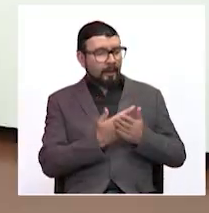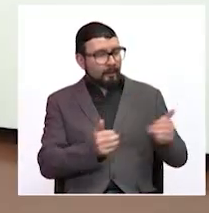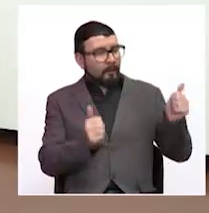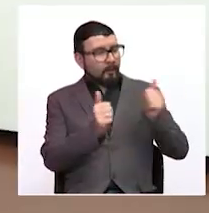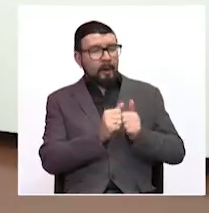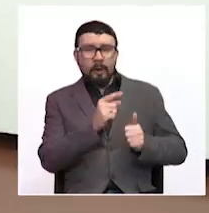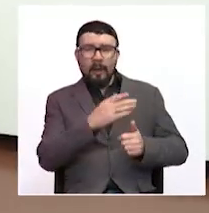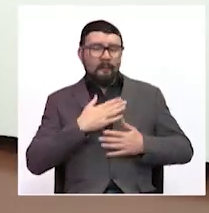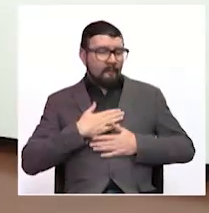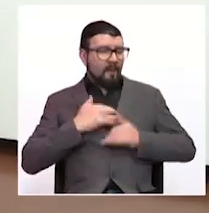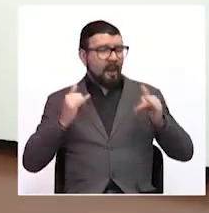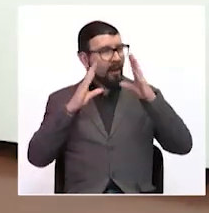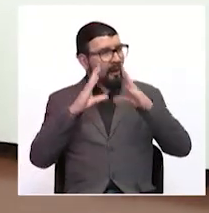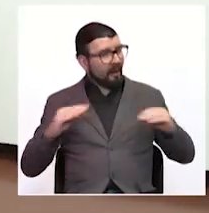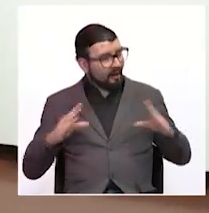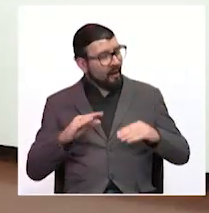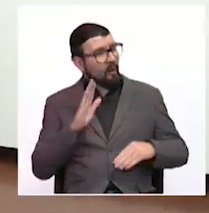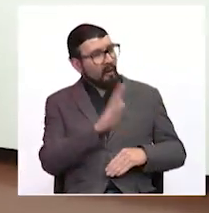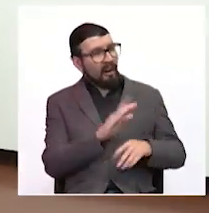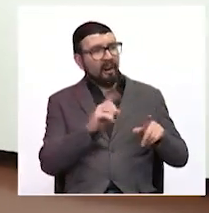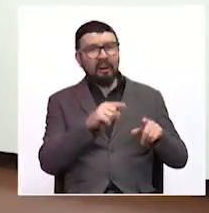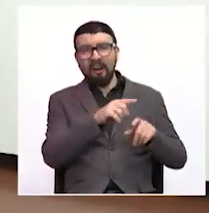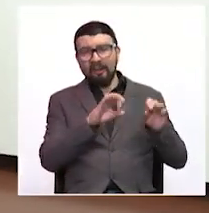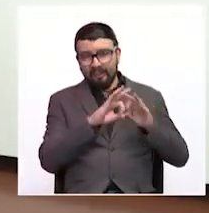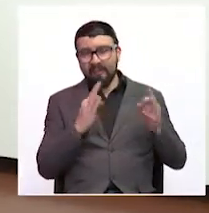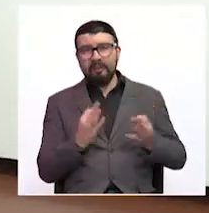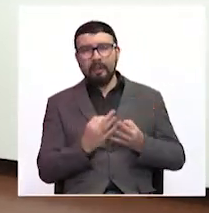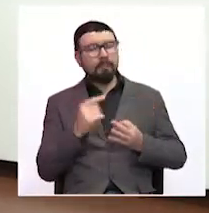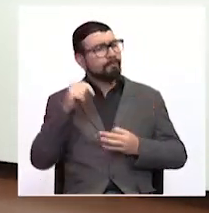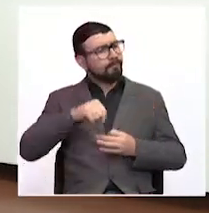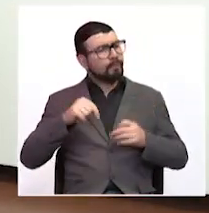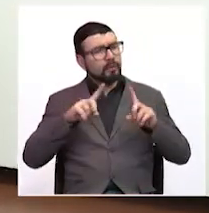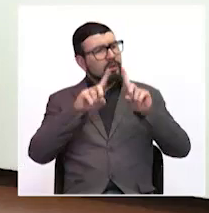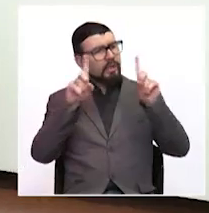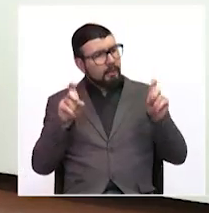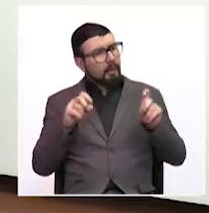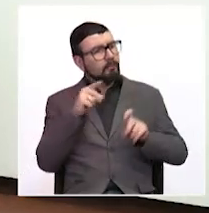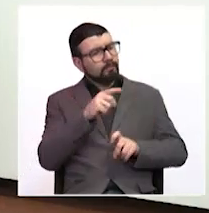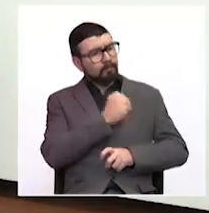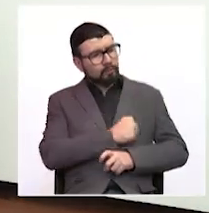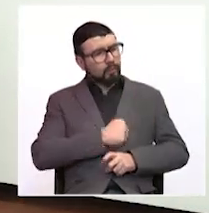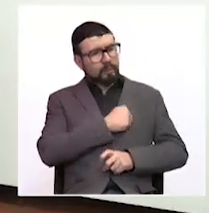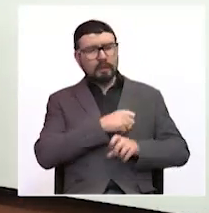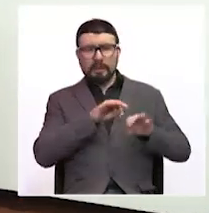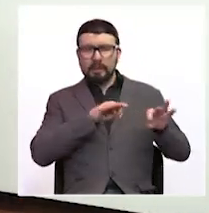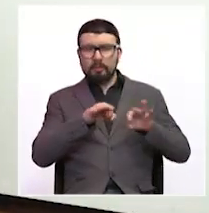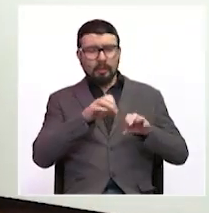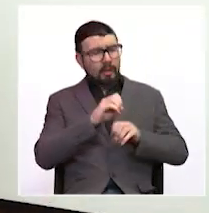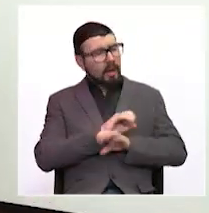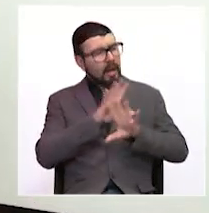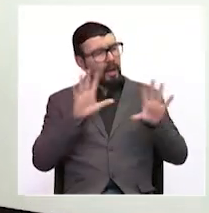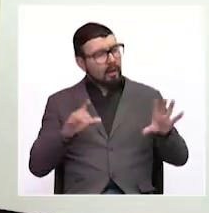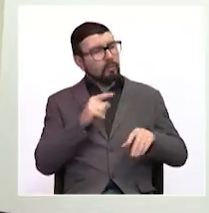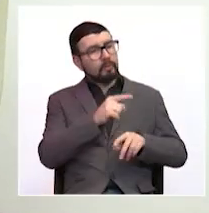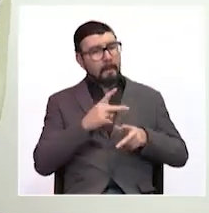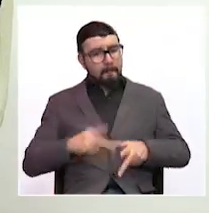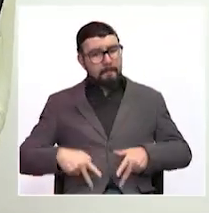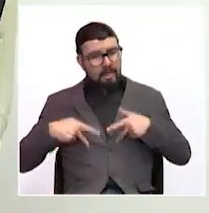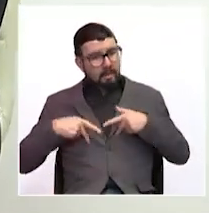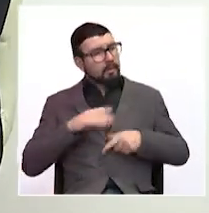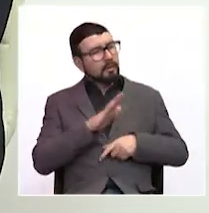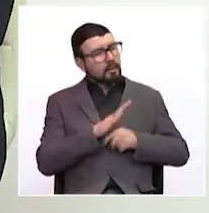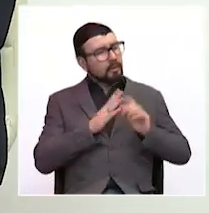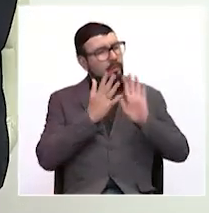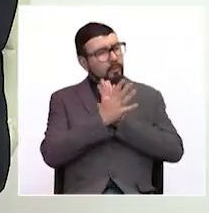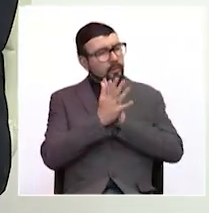a usted ya toda su familia y hablemos de este tema que yo creo que es el diario de vivir suyo en la consulta